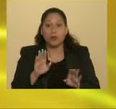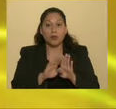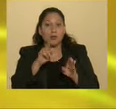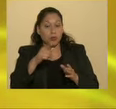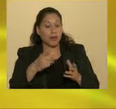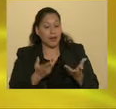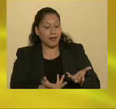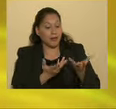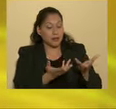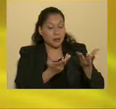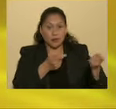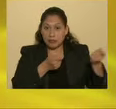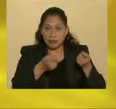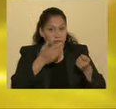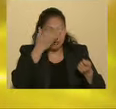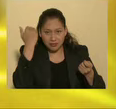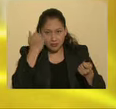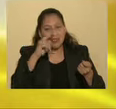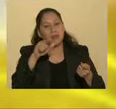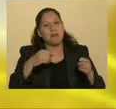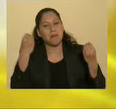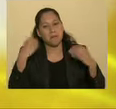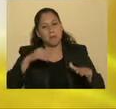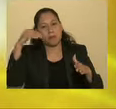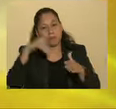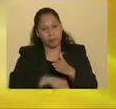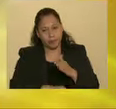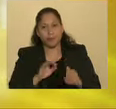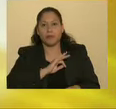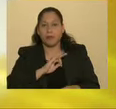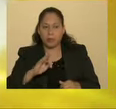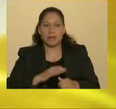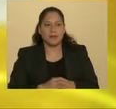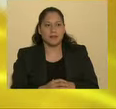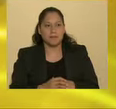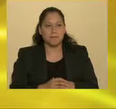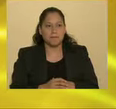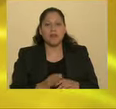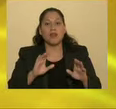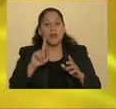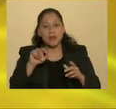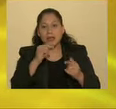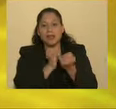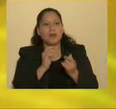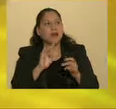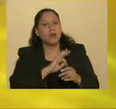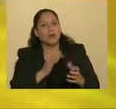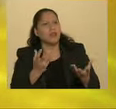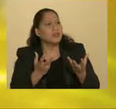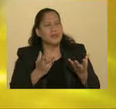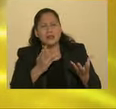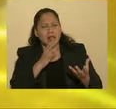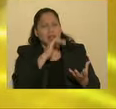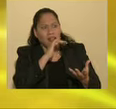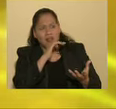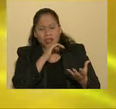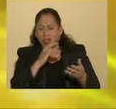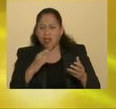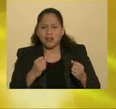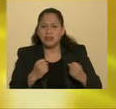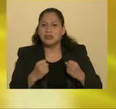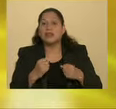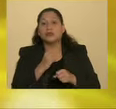sabes manejar el deseo, te lleva a la perdición. Además de que el deseo es la semilla de la frustración. Va ligado a lo que dije en la primera parte.